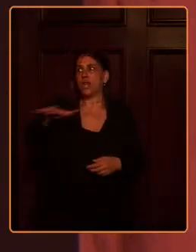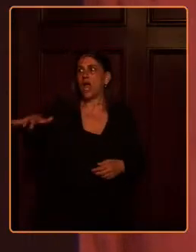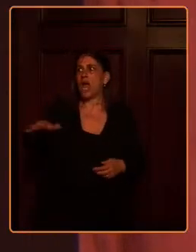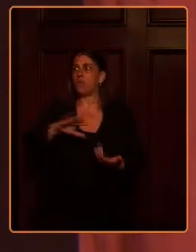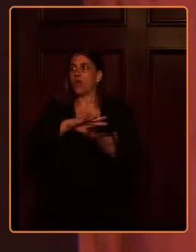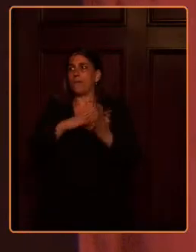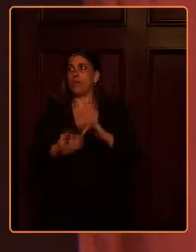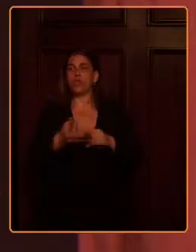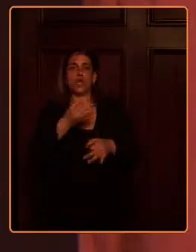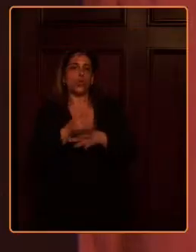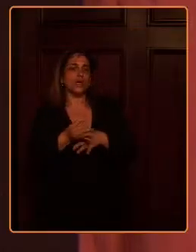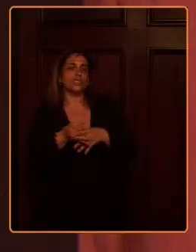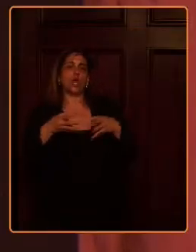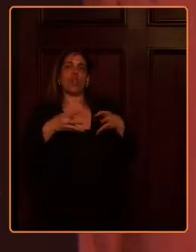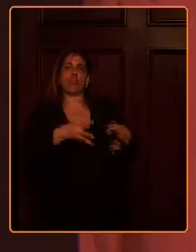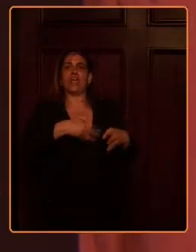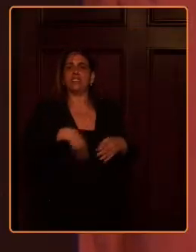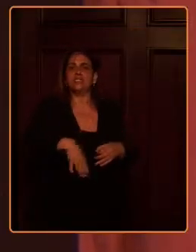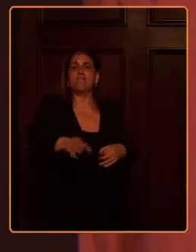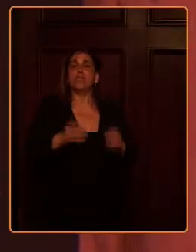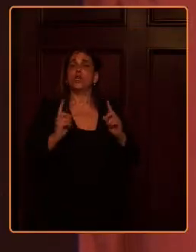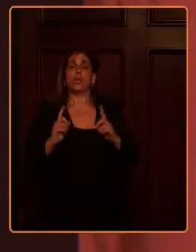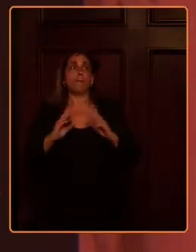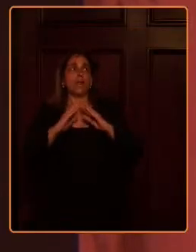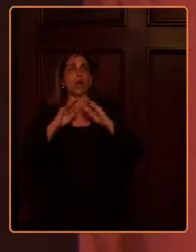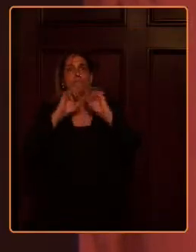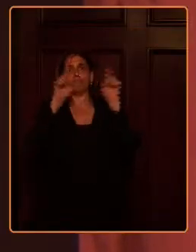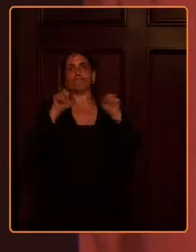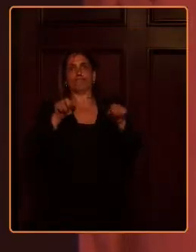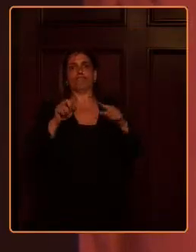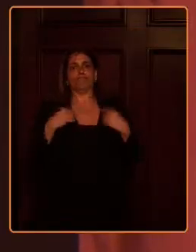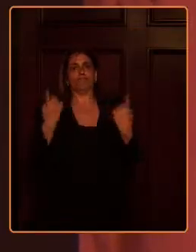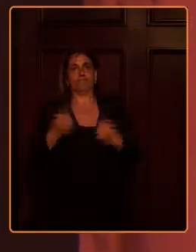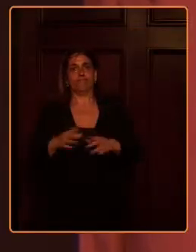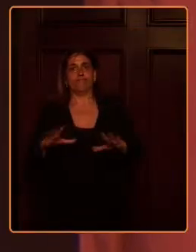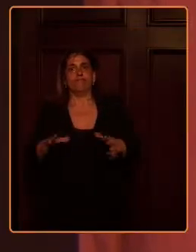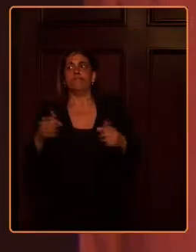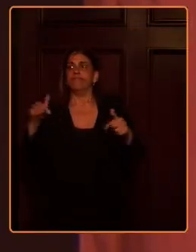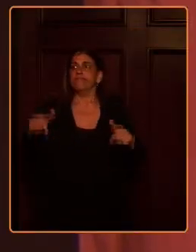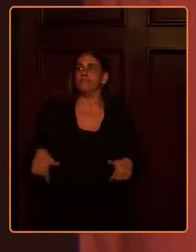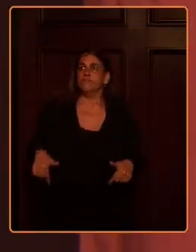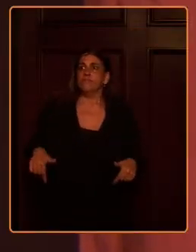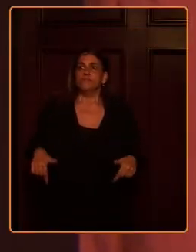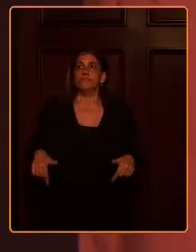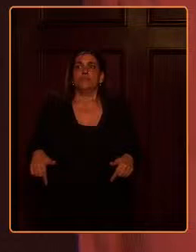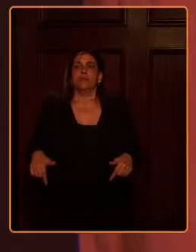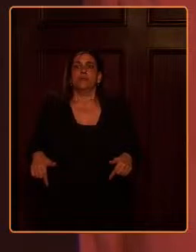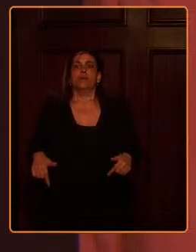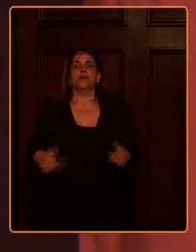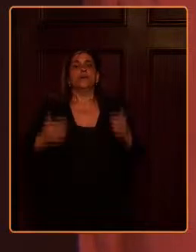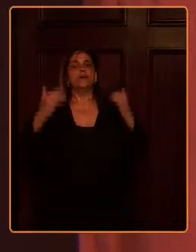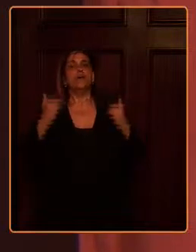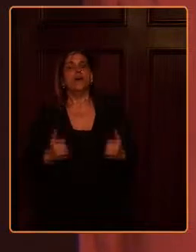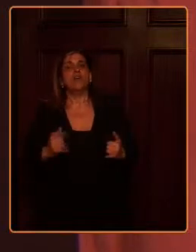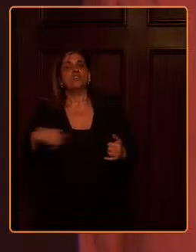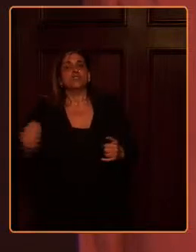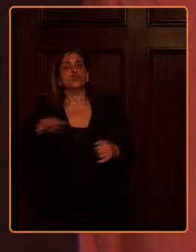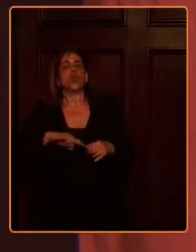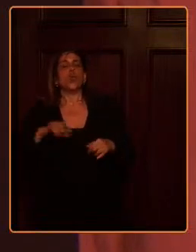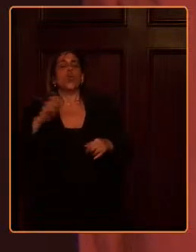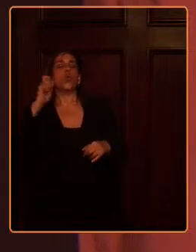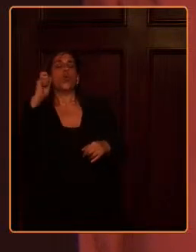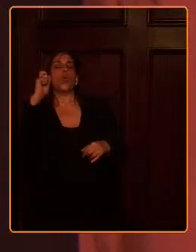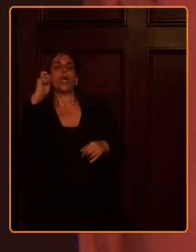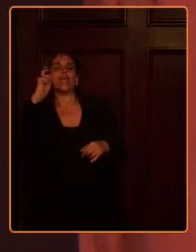modelos, nuestros desafíos. Y la pregunta que nos hacemos y que nos convoca hoy es si la inteligencia